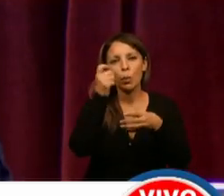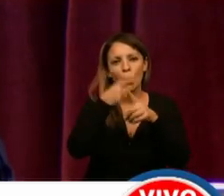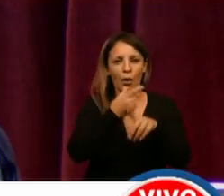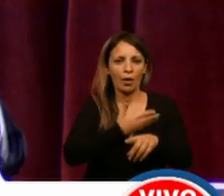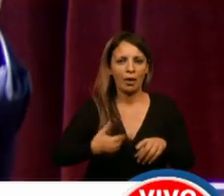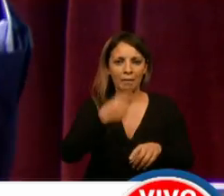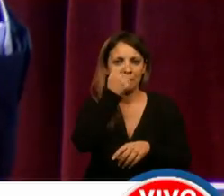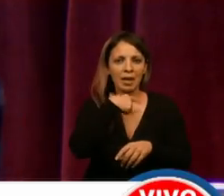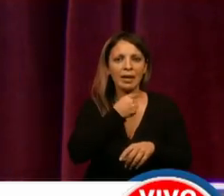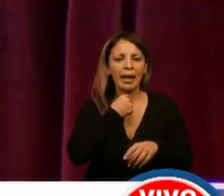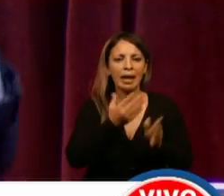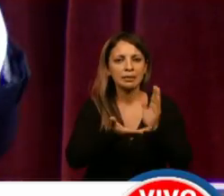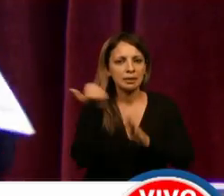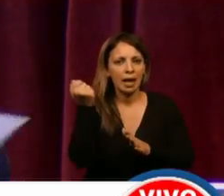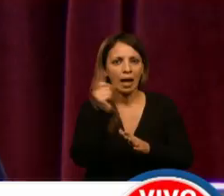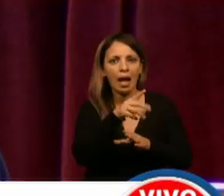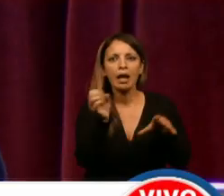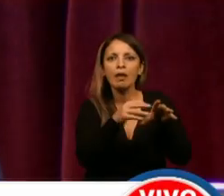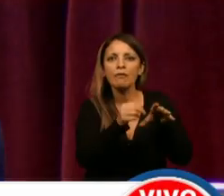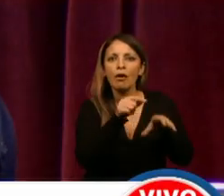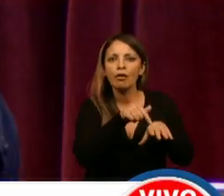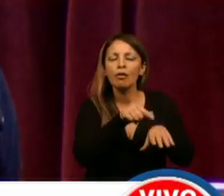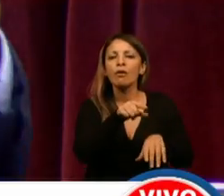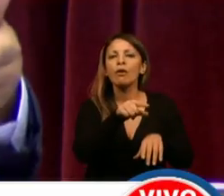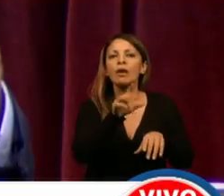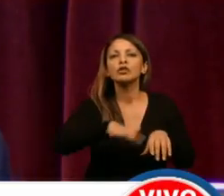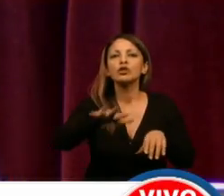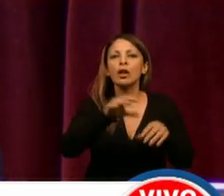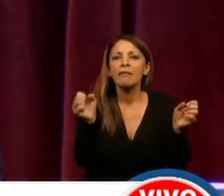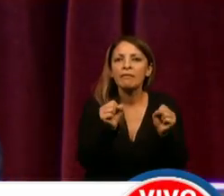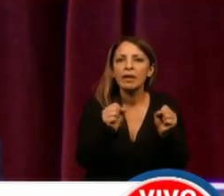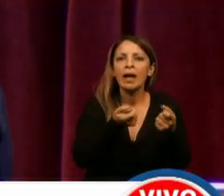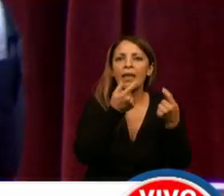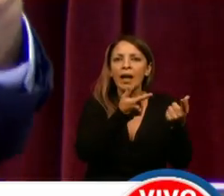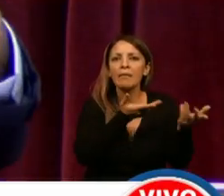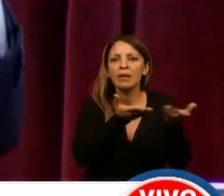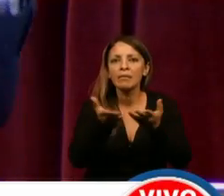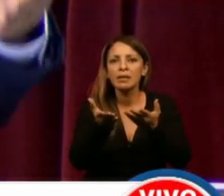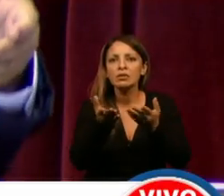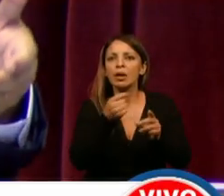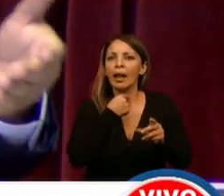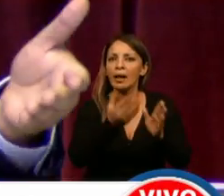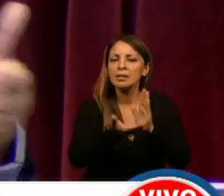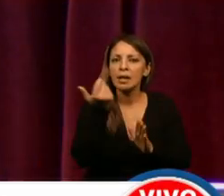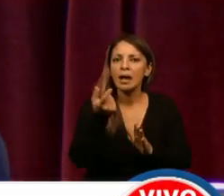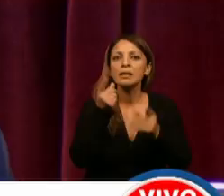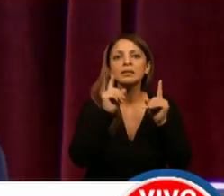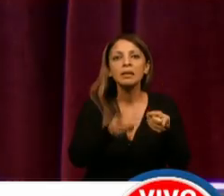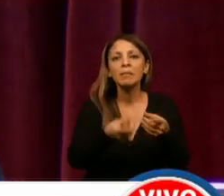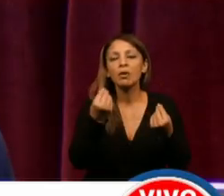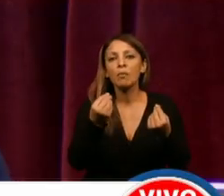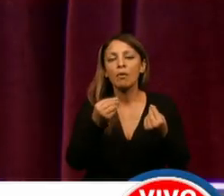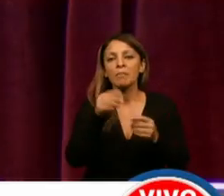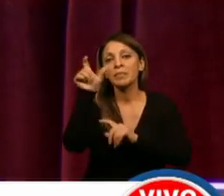el fondo fiduciario y quería eliminar la zona fría el beneficio de la zona fría para la patagonia y merced al posicionamiento de los